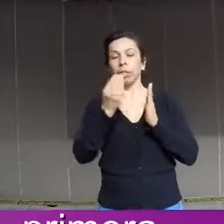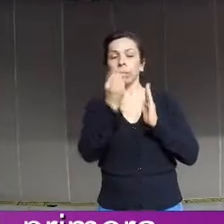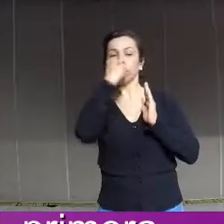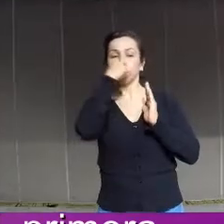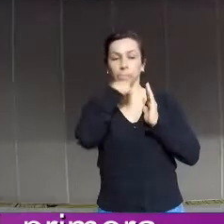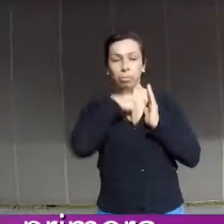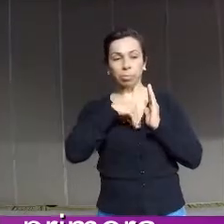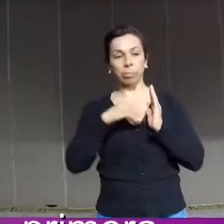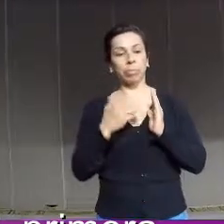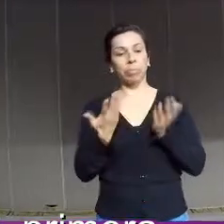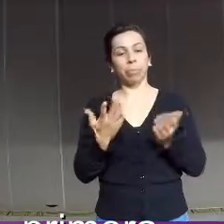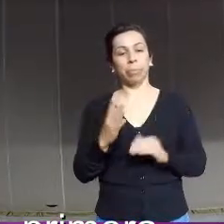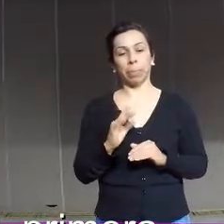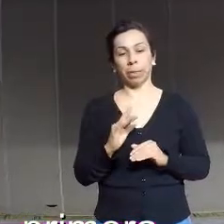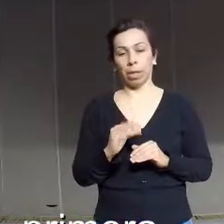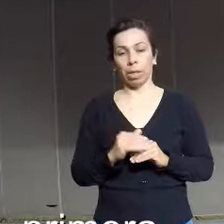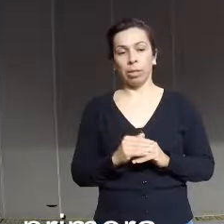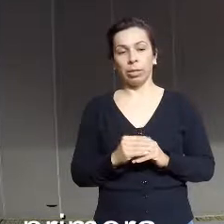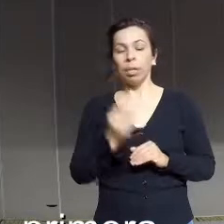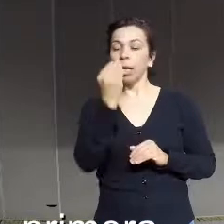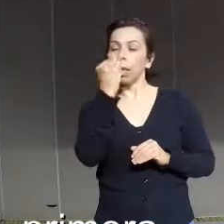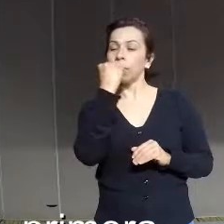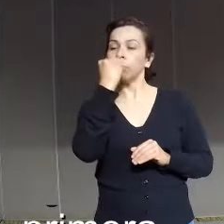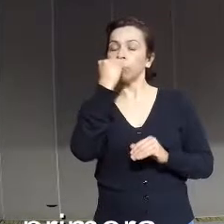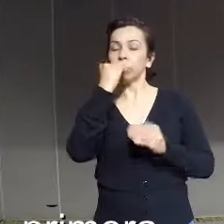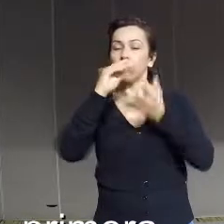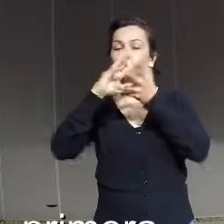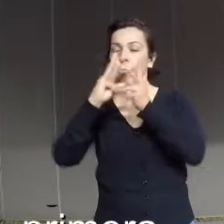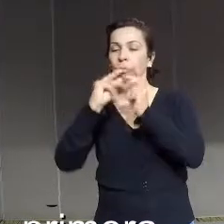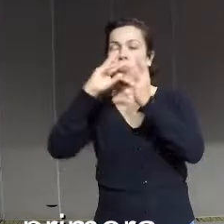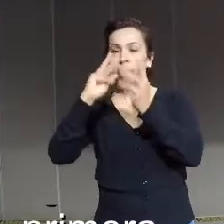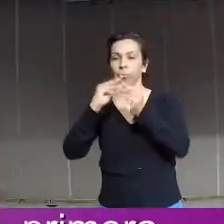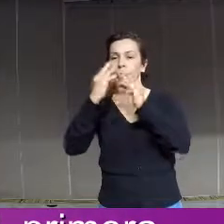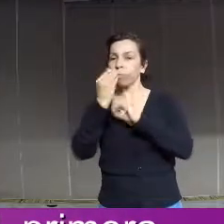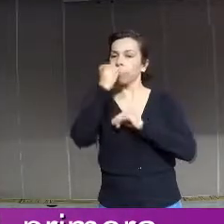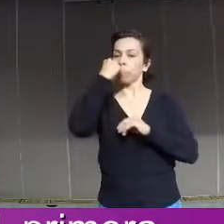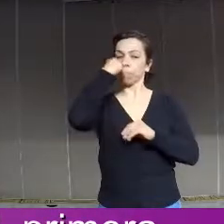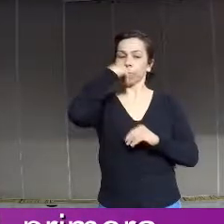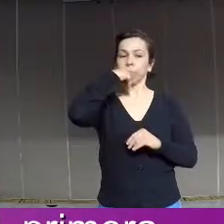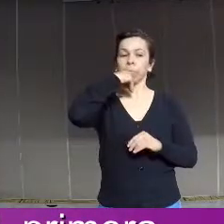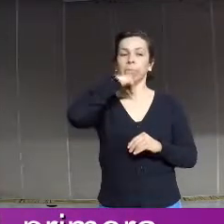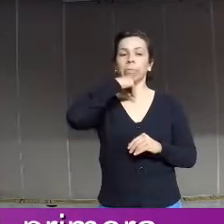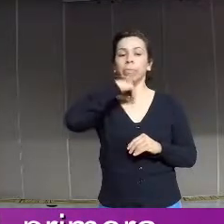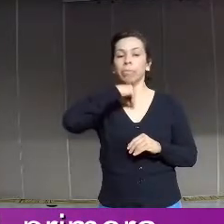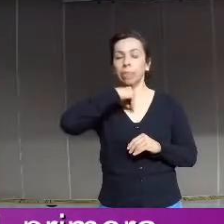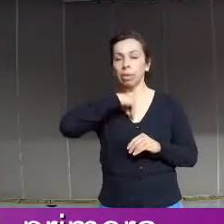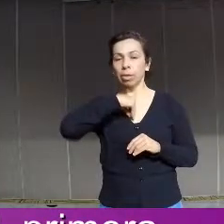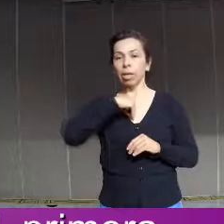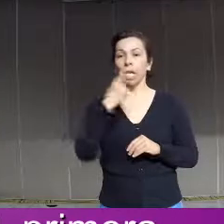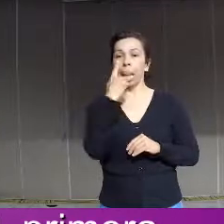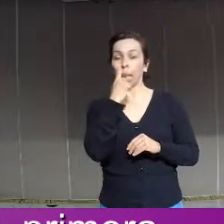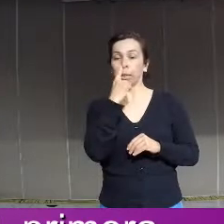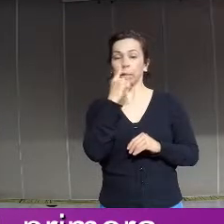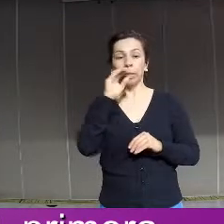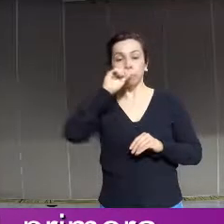aspiración. Dificultad en la formación del bolo, la disfunción del velo dado por el segundo tiempo y la entrada de nariz del alimento por